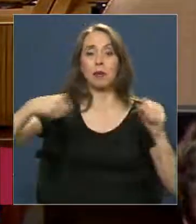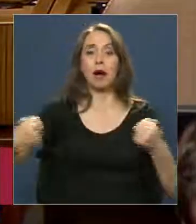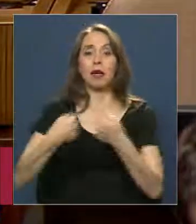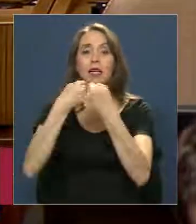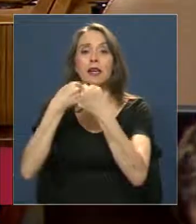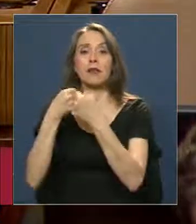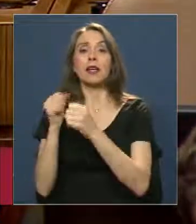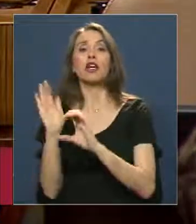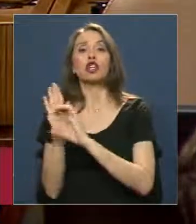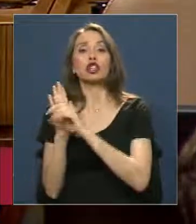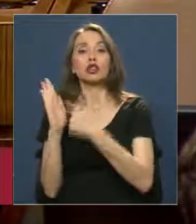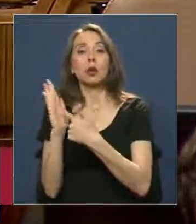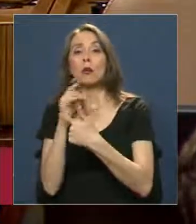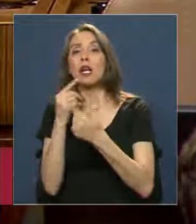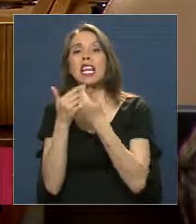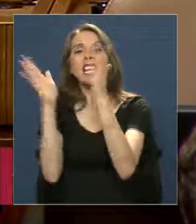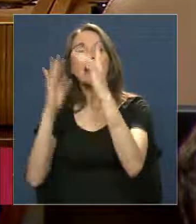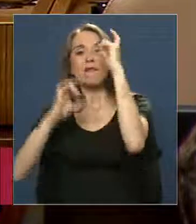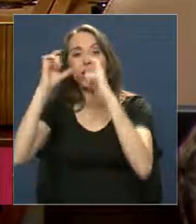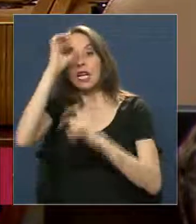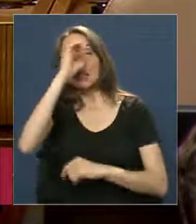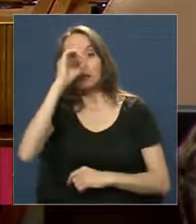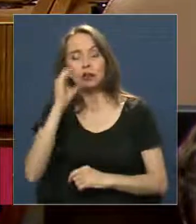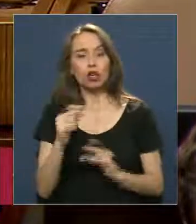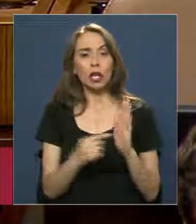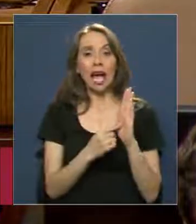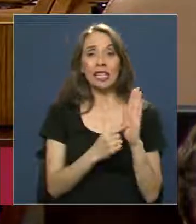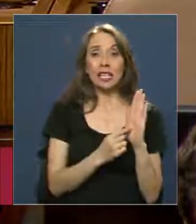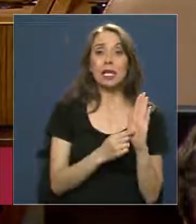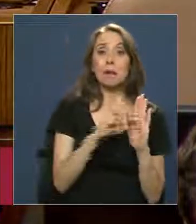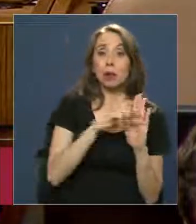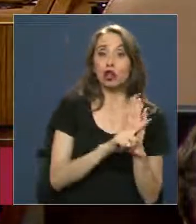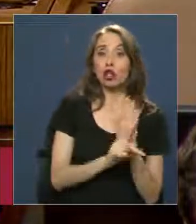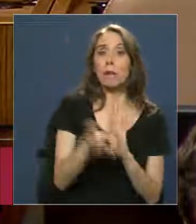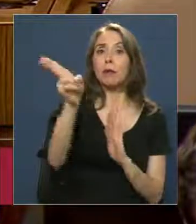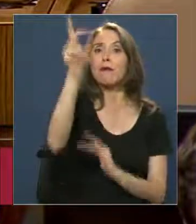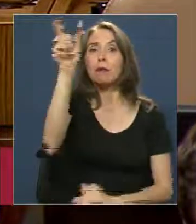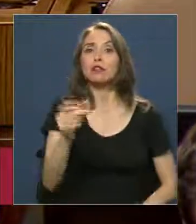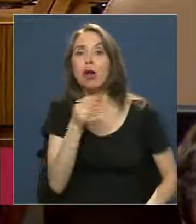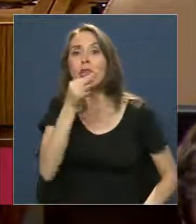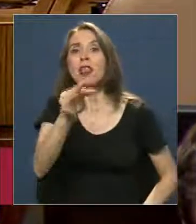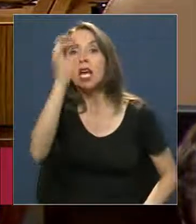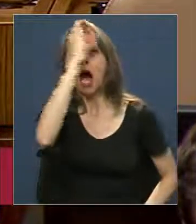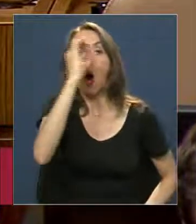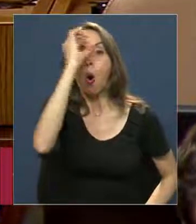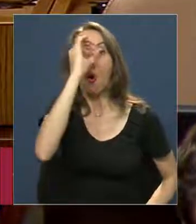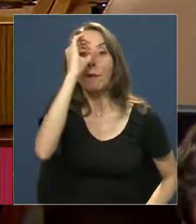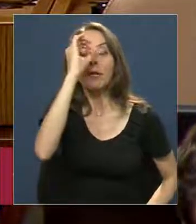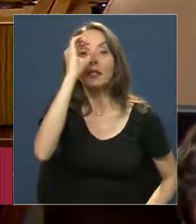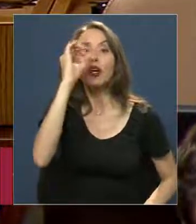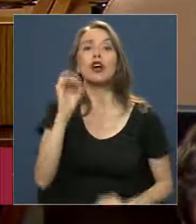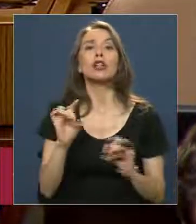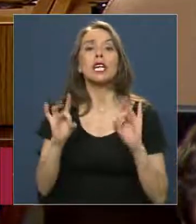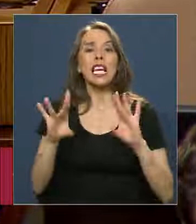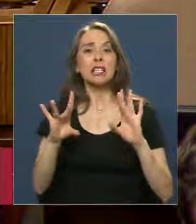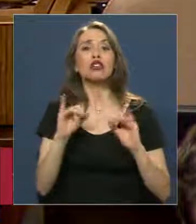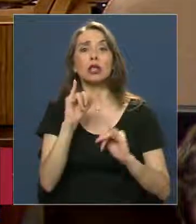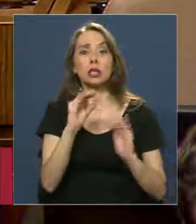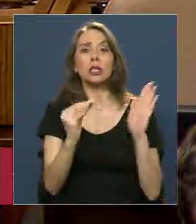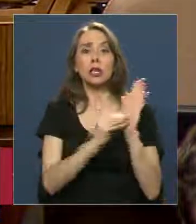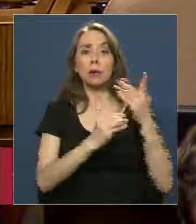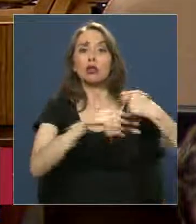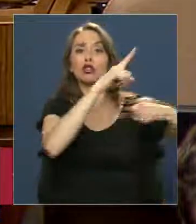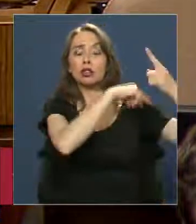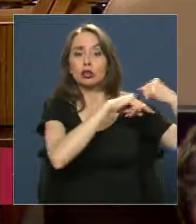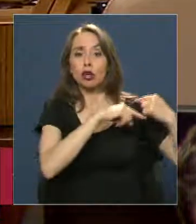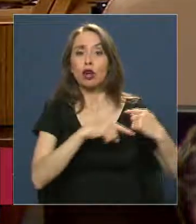libertad de expresión porque se está prohibiendo que las personas emitan su opinión respecto de hechos históricos.